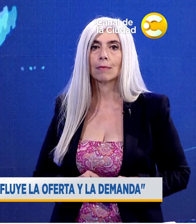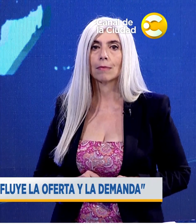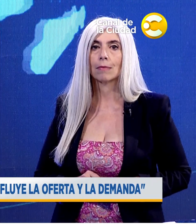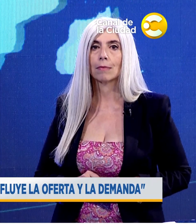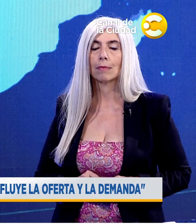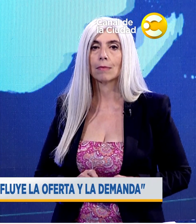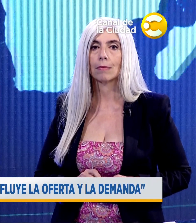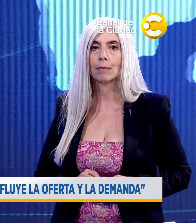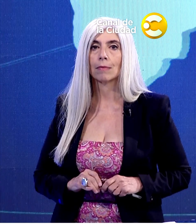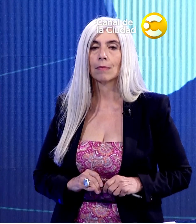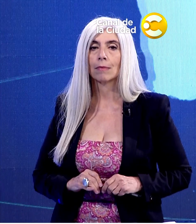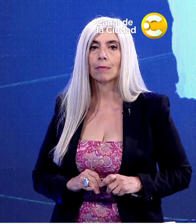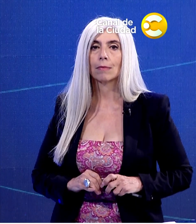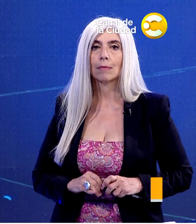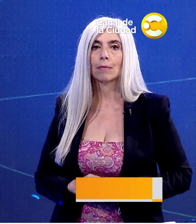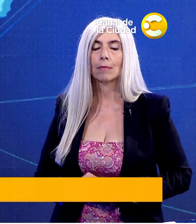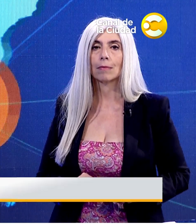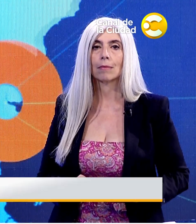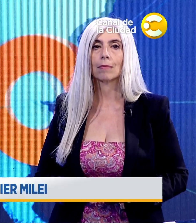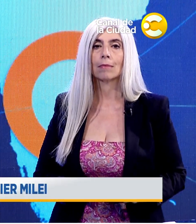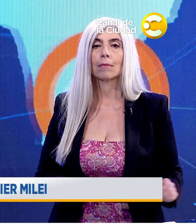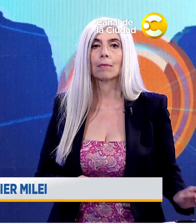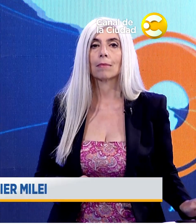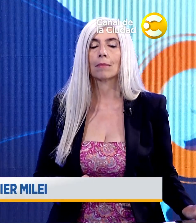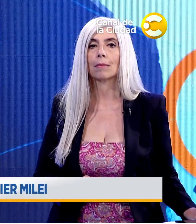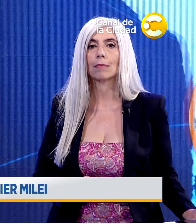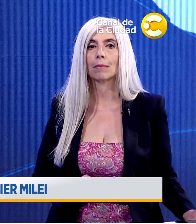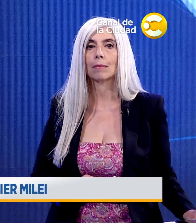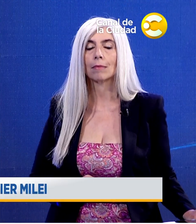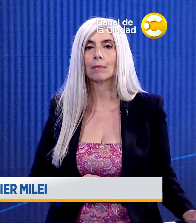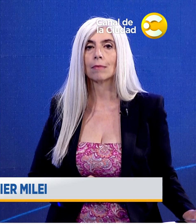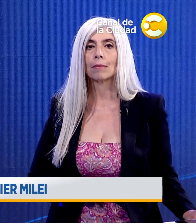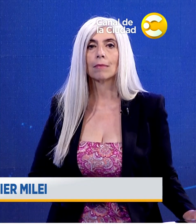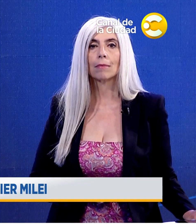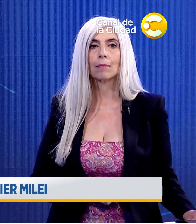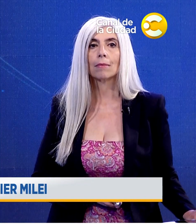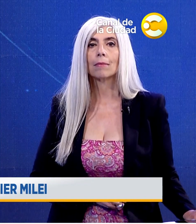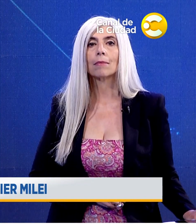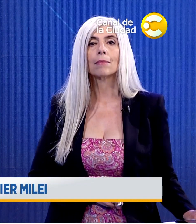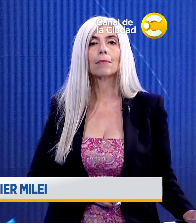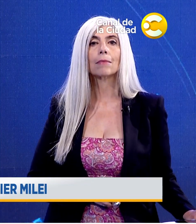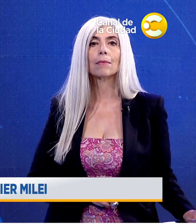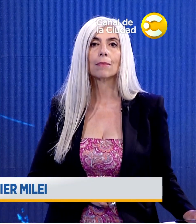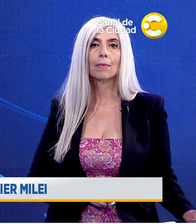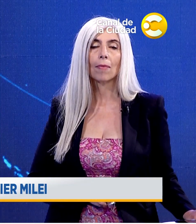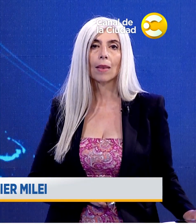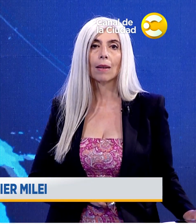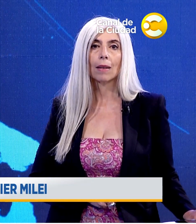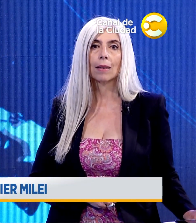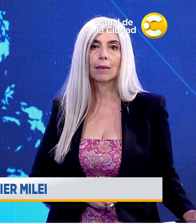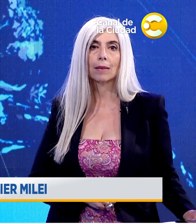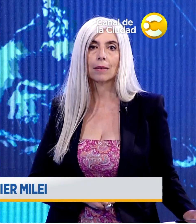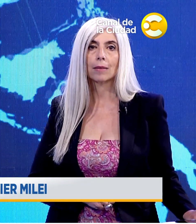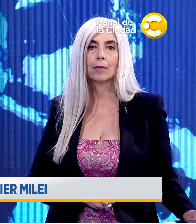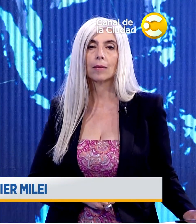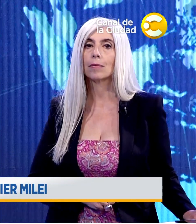Massa. Perfecto, eso lo tenemos claro, lo tiene claro cualquiera. Pero también hay que decir que